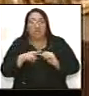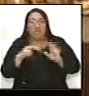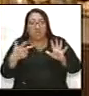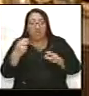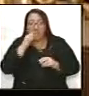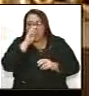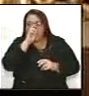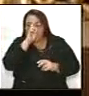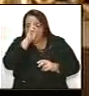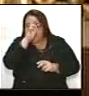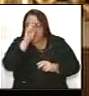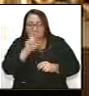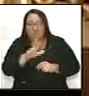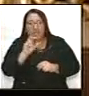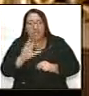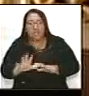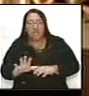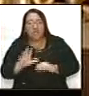3522-2018 y